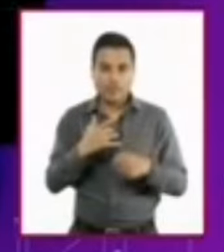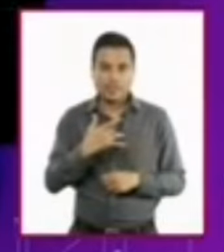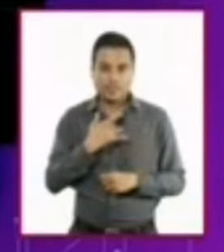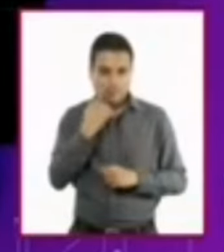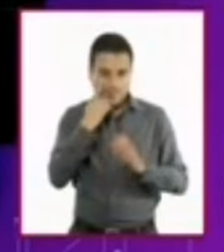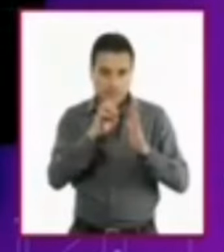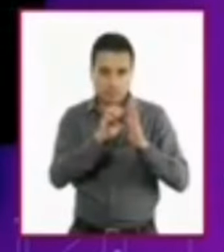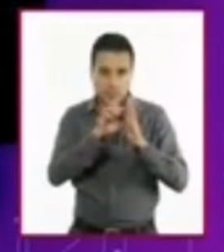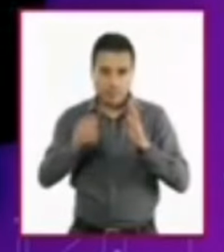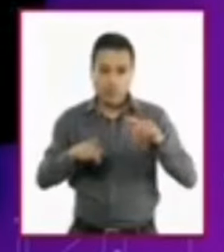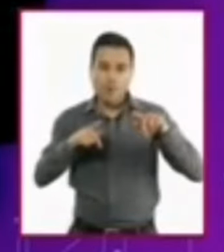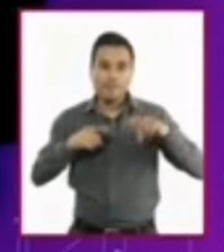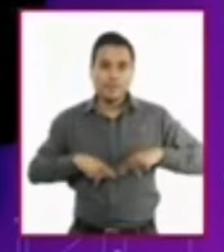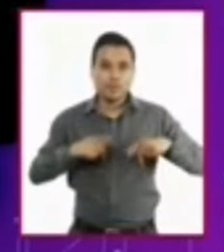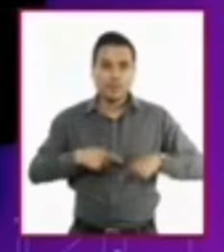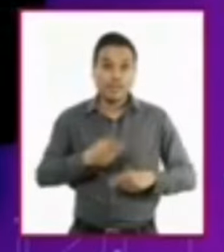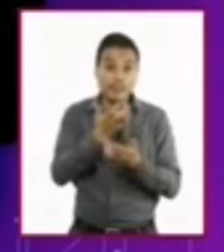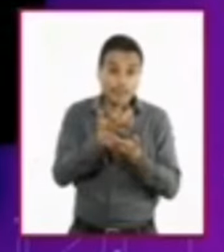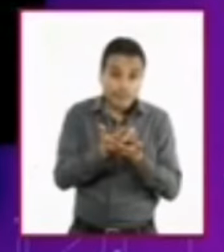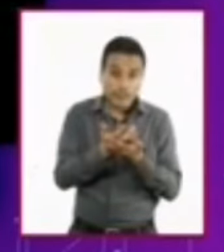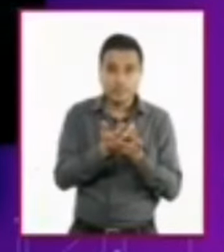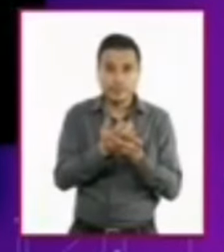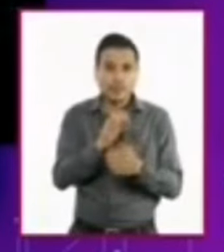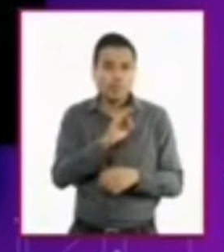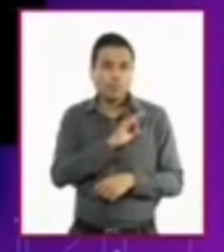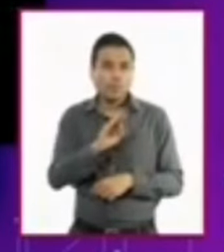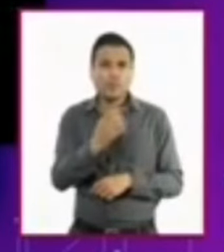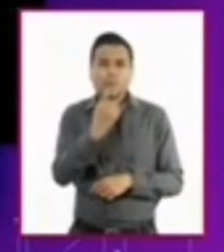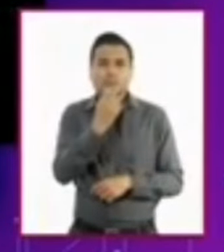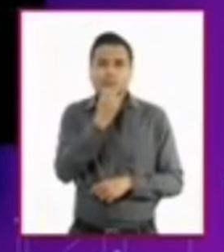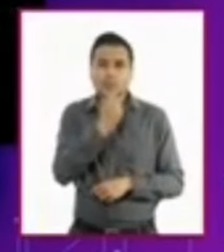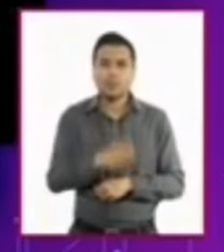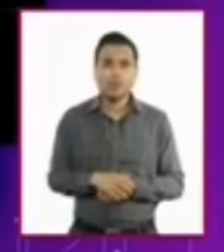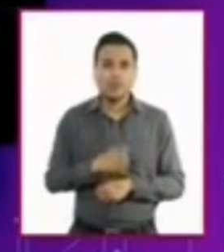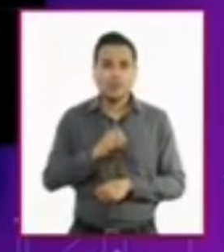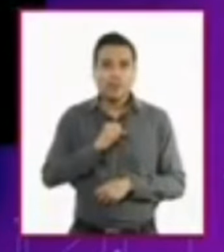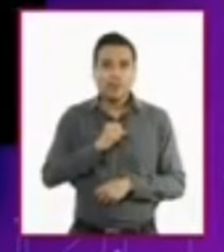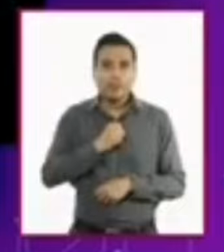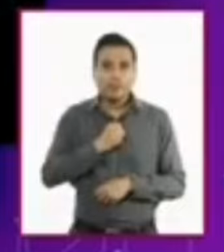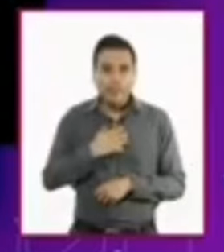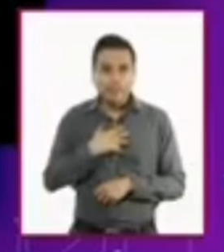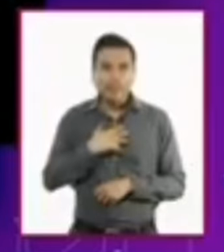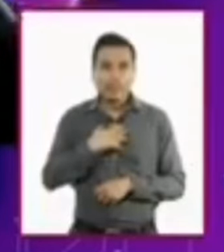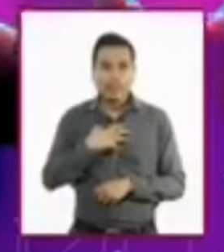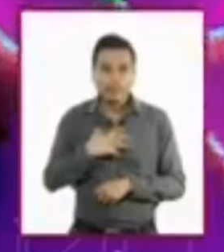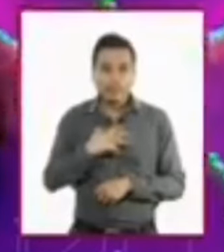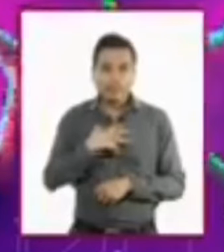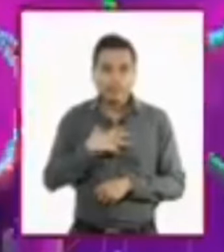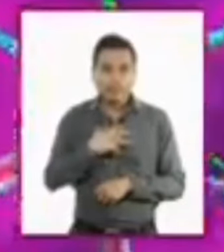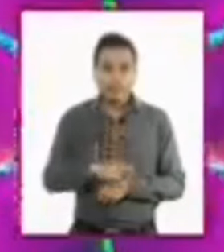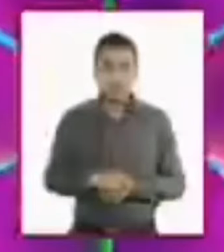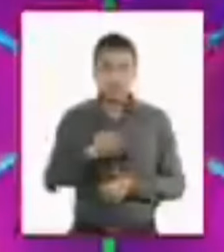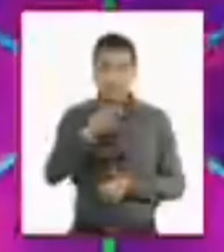típica en reposo, el ciclo ocurre en menos de un segundo, alrededor de 70 veces por minuto.